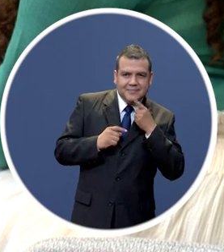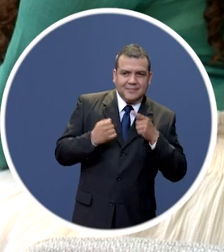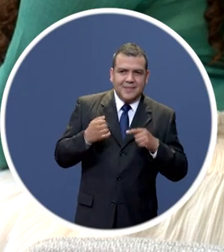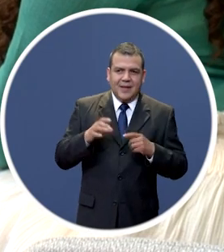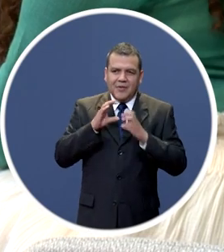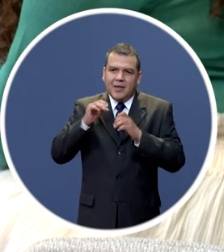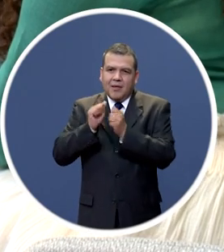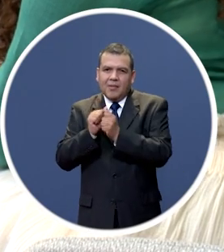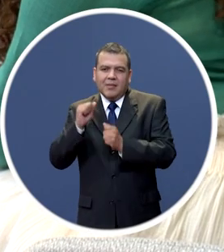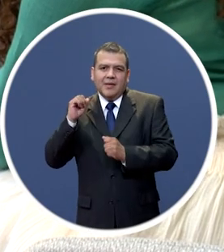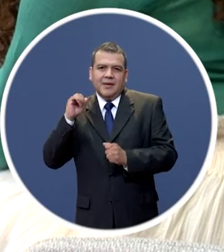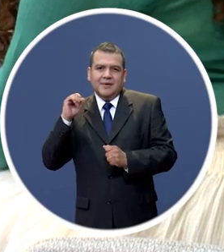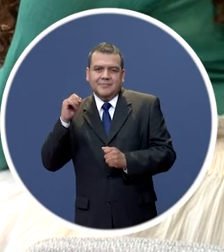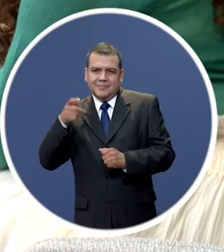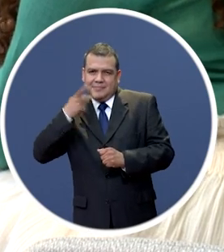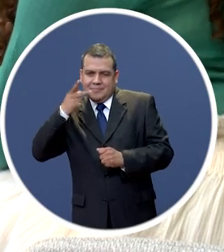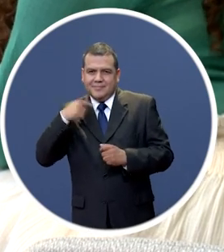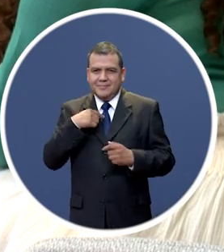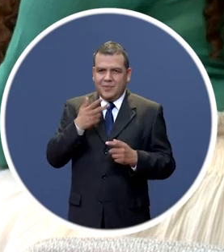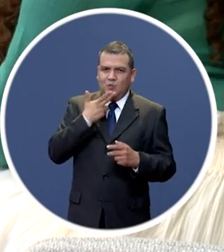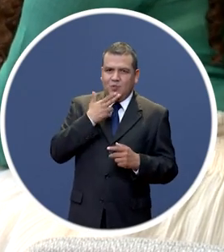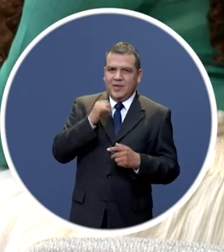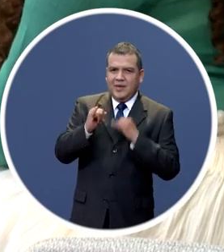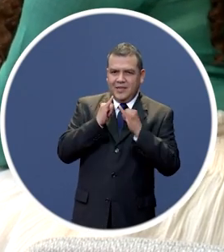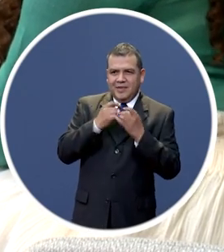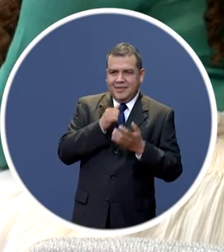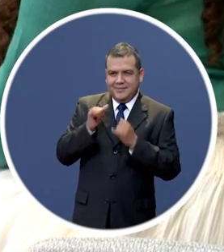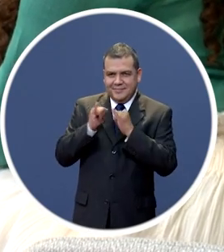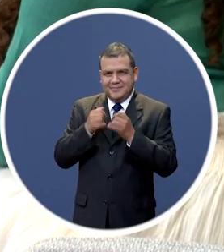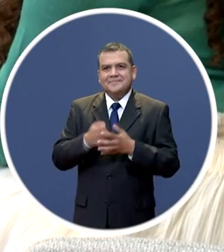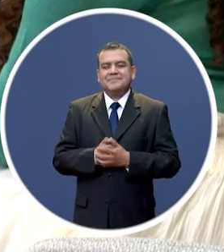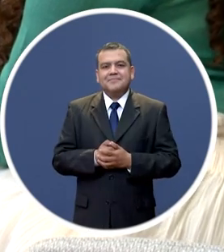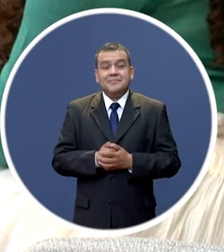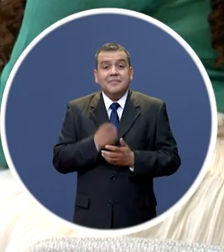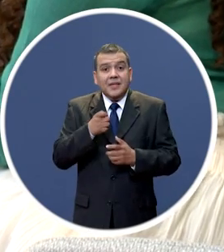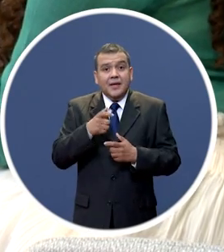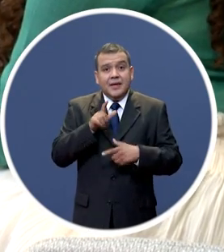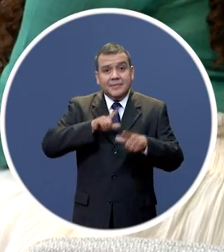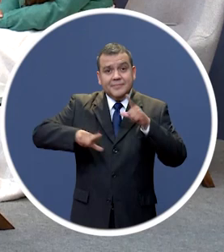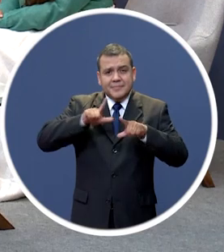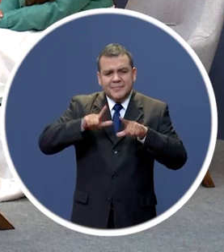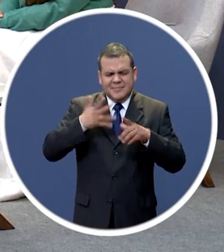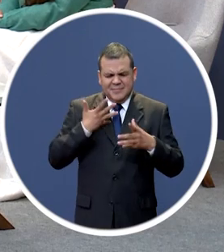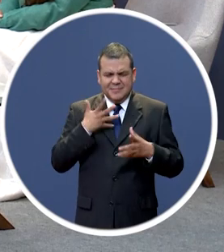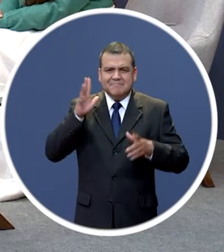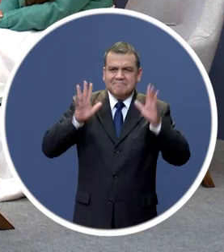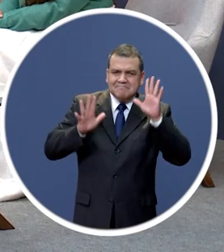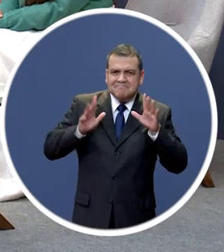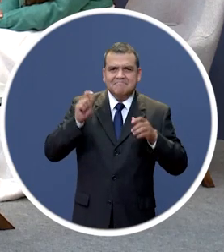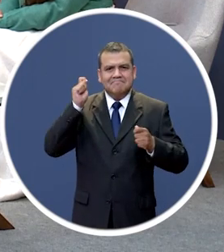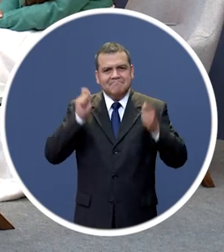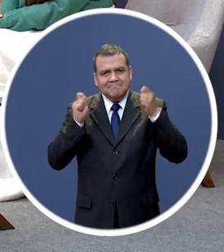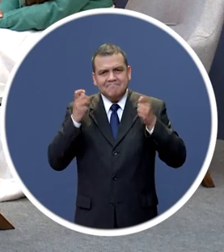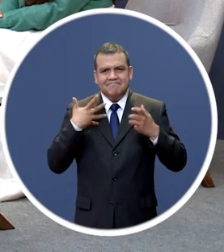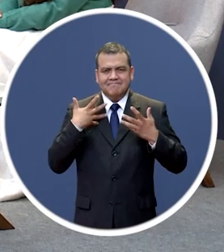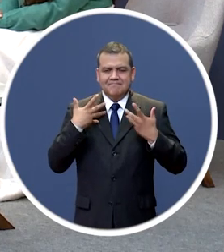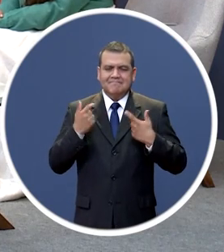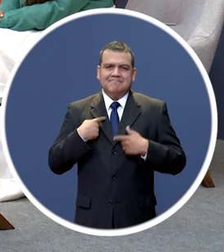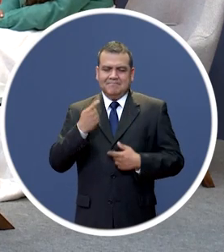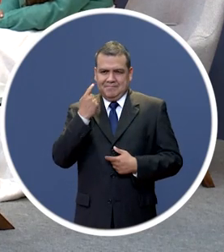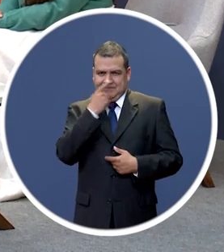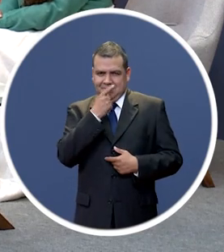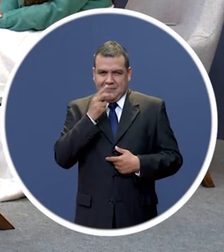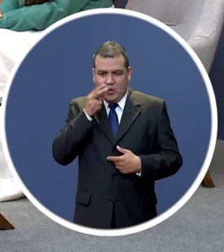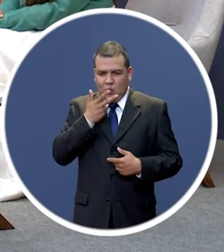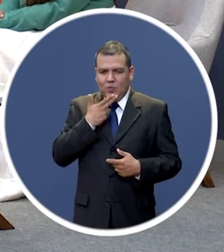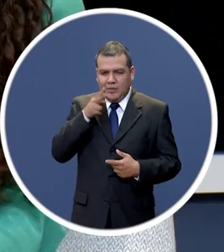con las personas oyentes. Es un conjunto de señas, expresiones faciales,